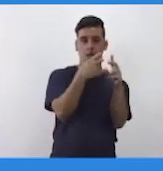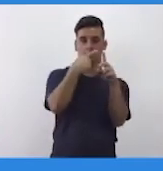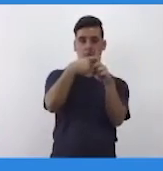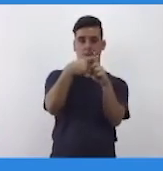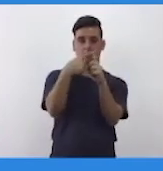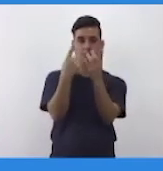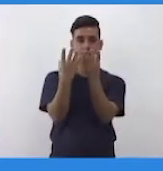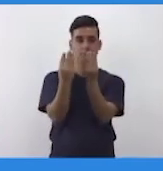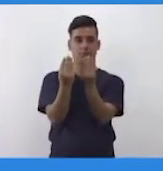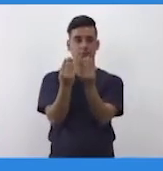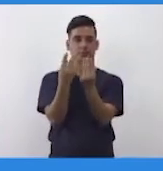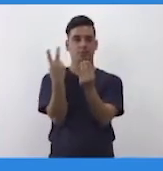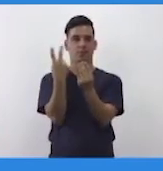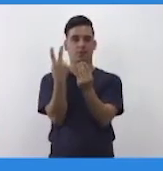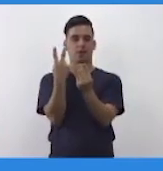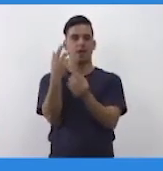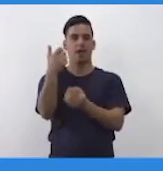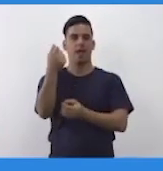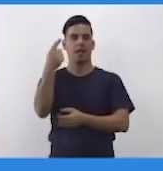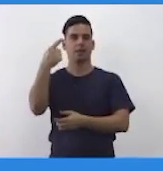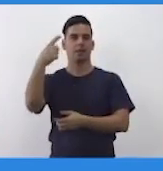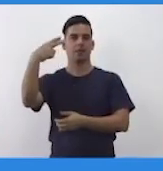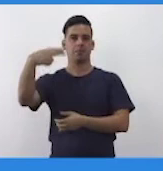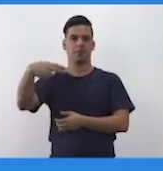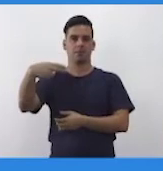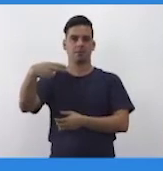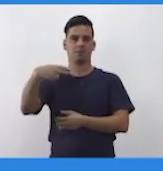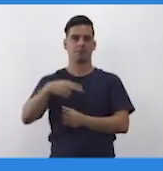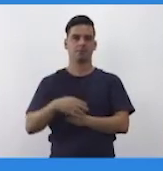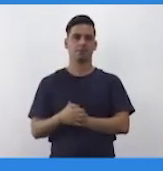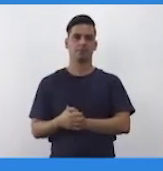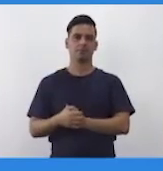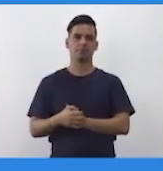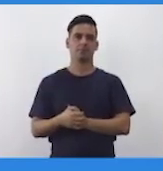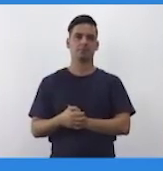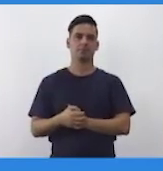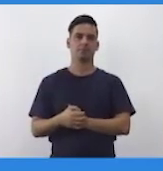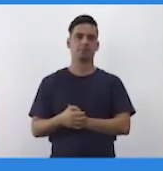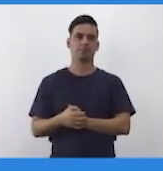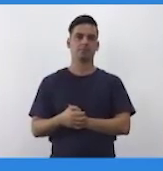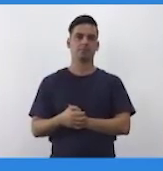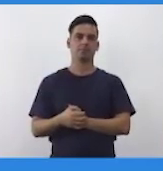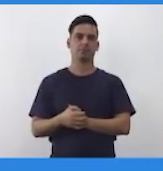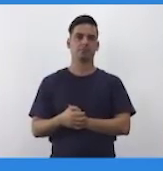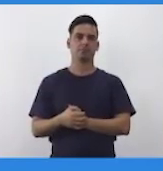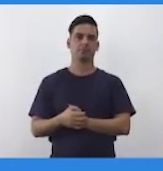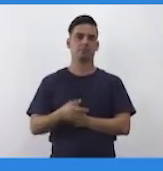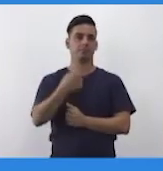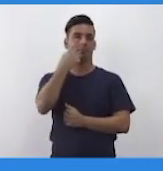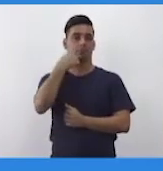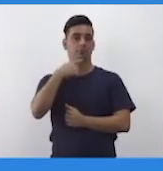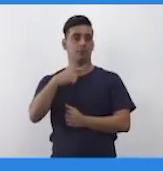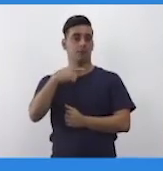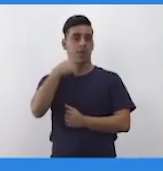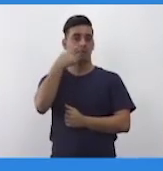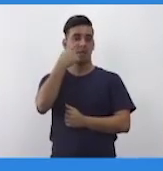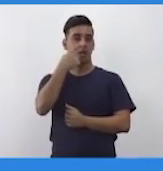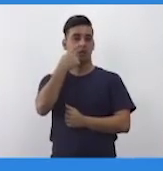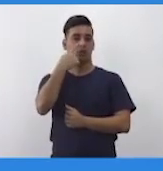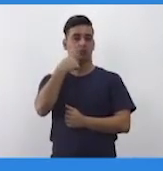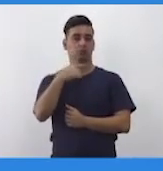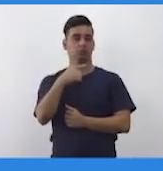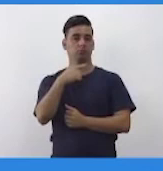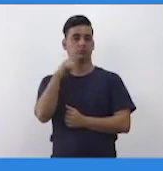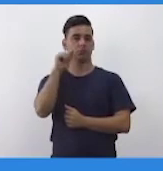se requiere en otros procesos metabólicos. La respiración aerobia tiene